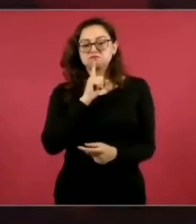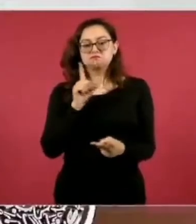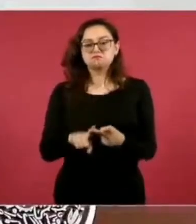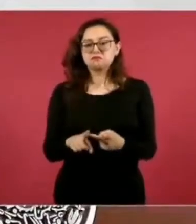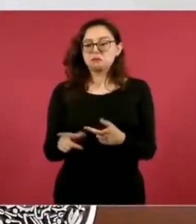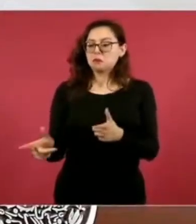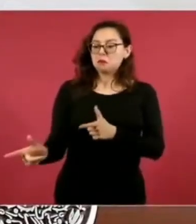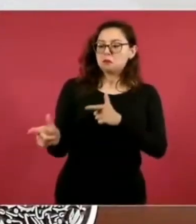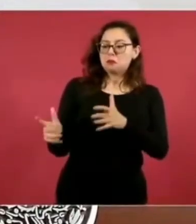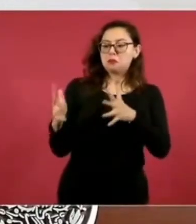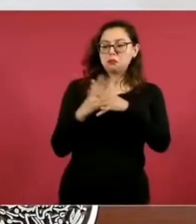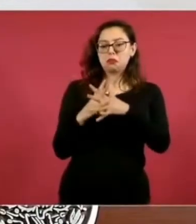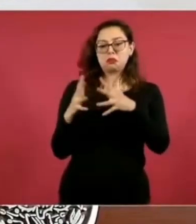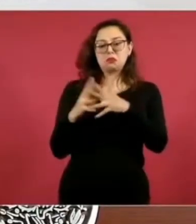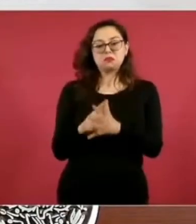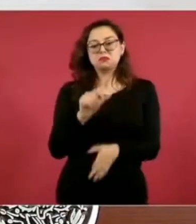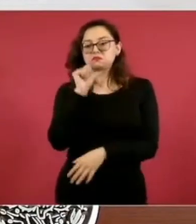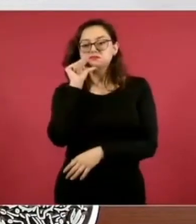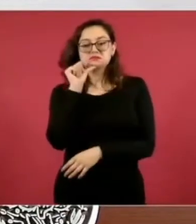Y durante mucho tiempo,